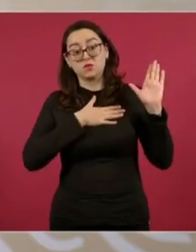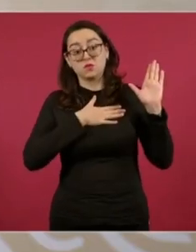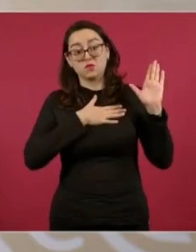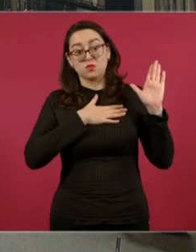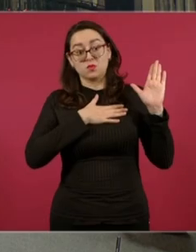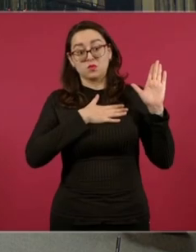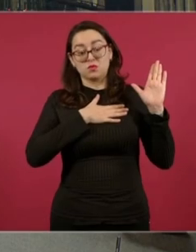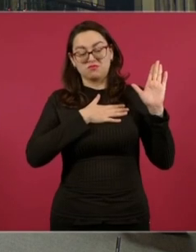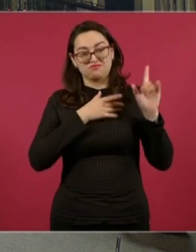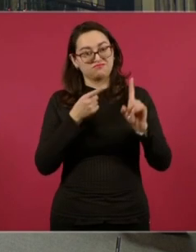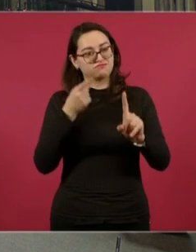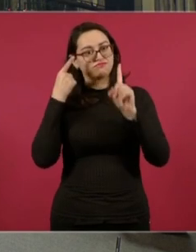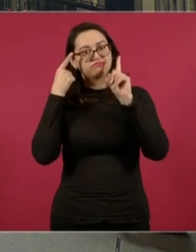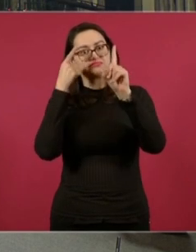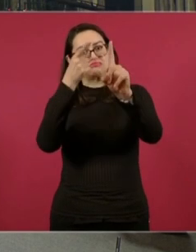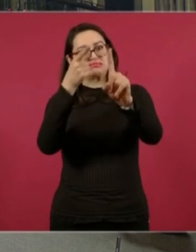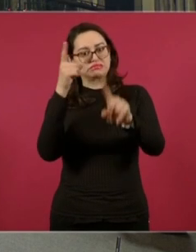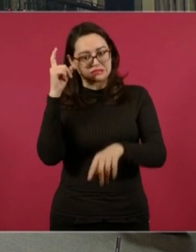y es todo un desafío,